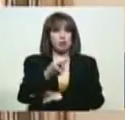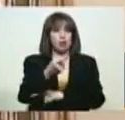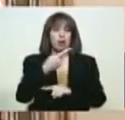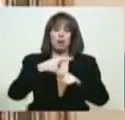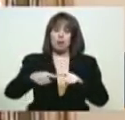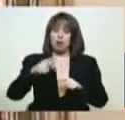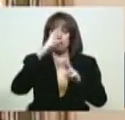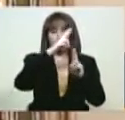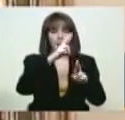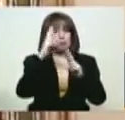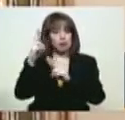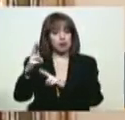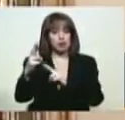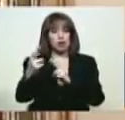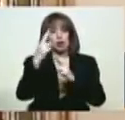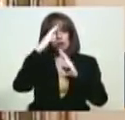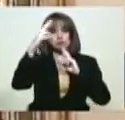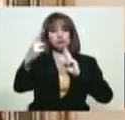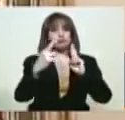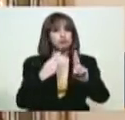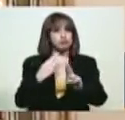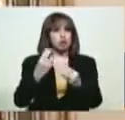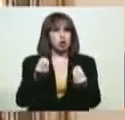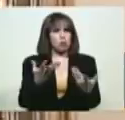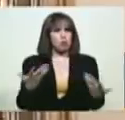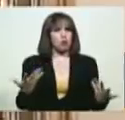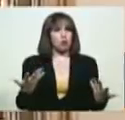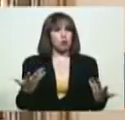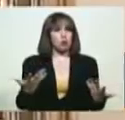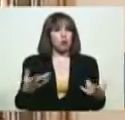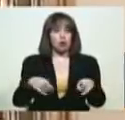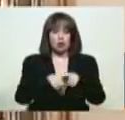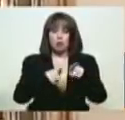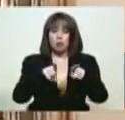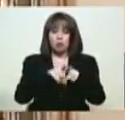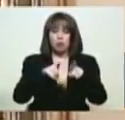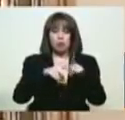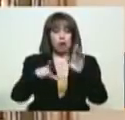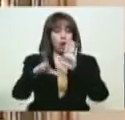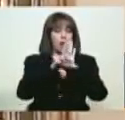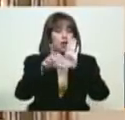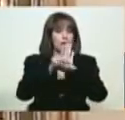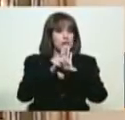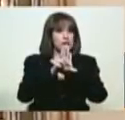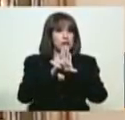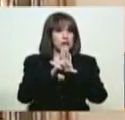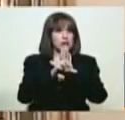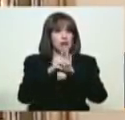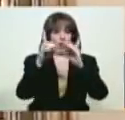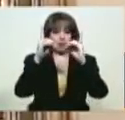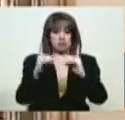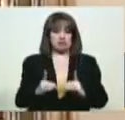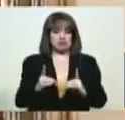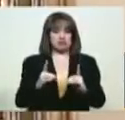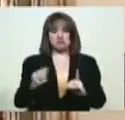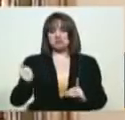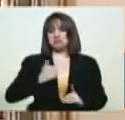también se respeten las leyes, porque muchas veces las decisiones se